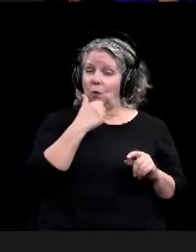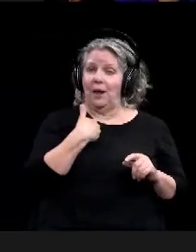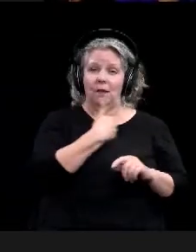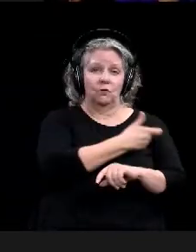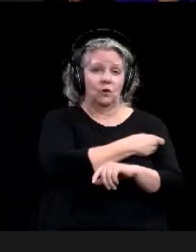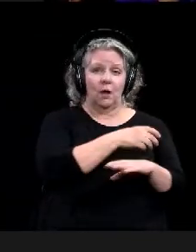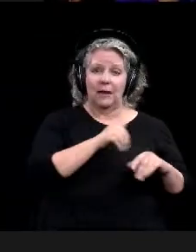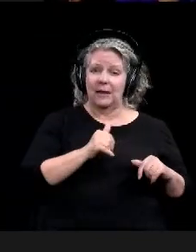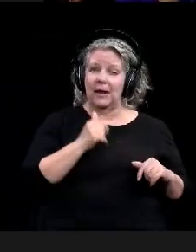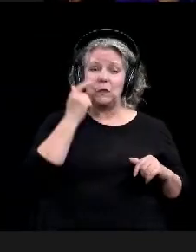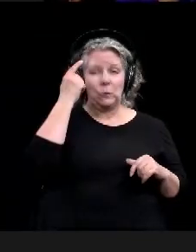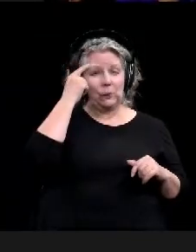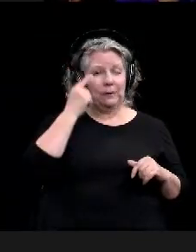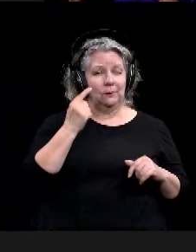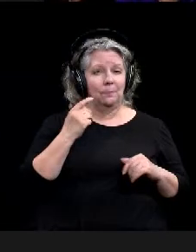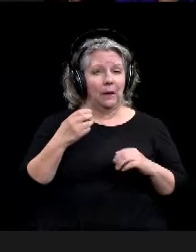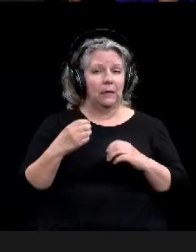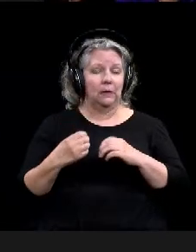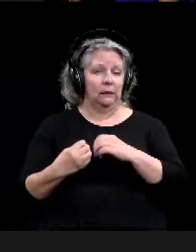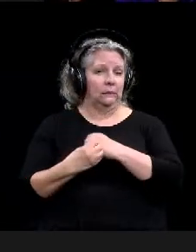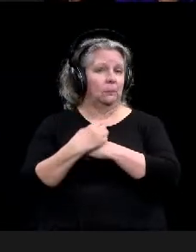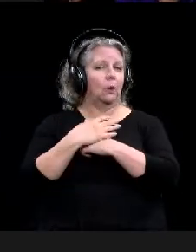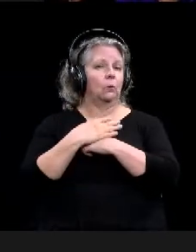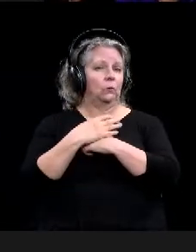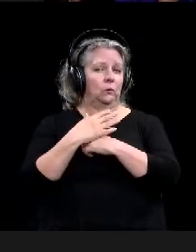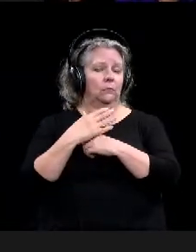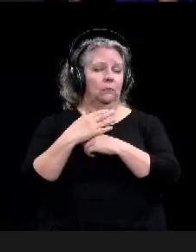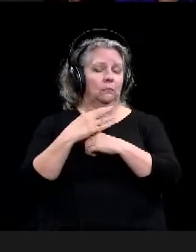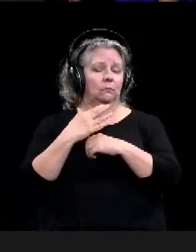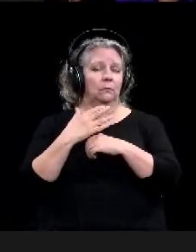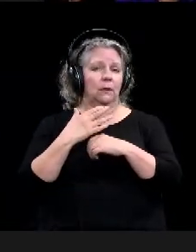una persona que estuvieron positivos de covite